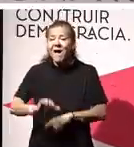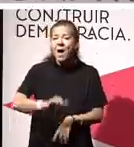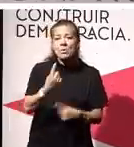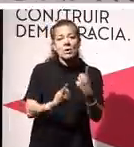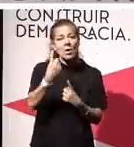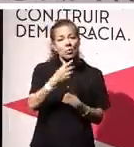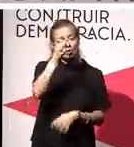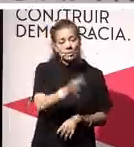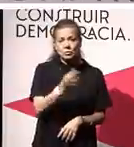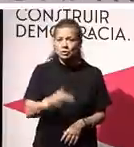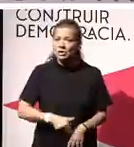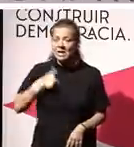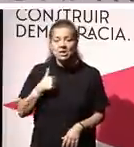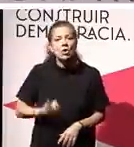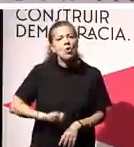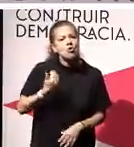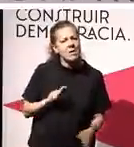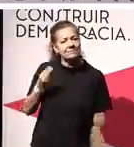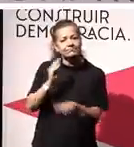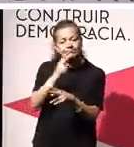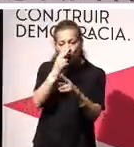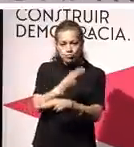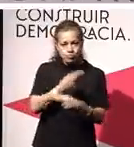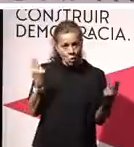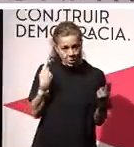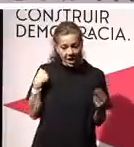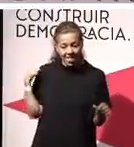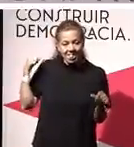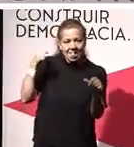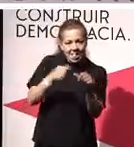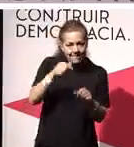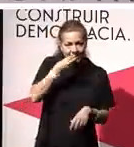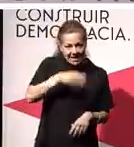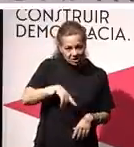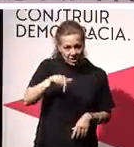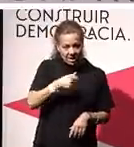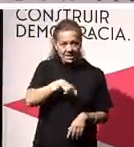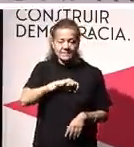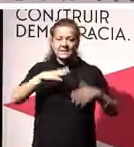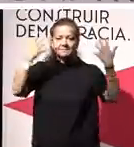unos presupuestos generales con la mayor inversión pública de la historia de nuestro país.